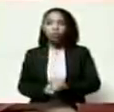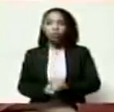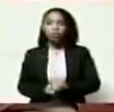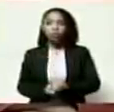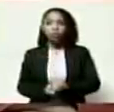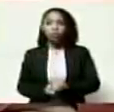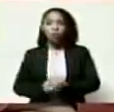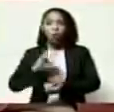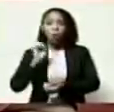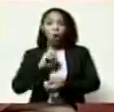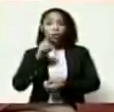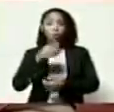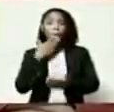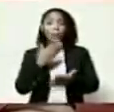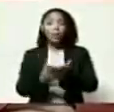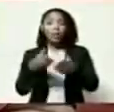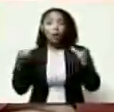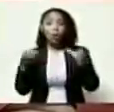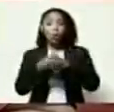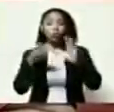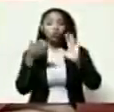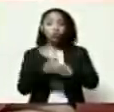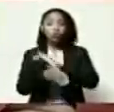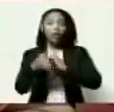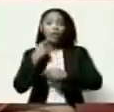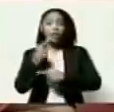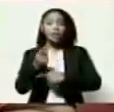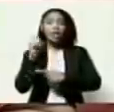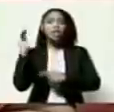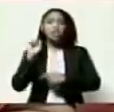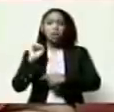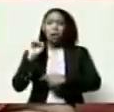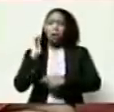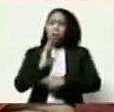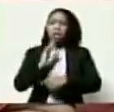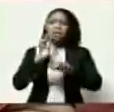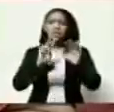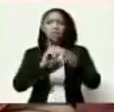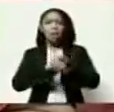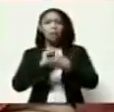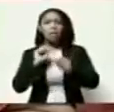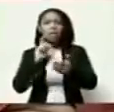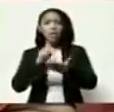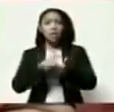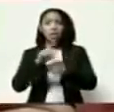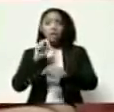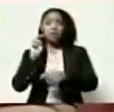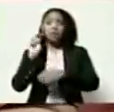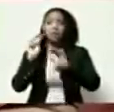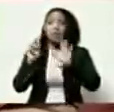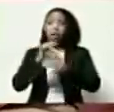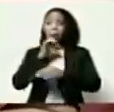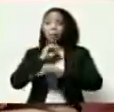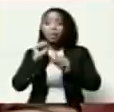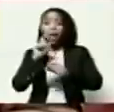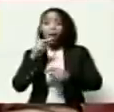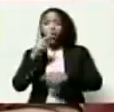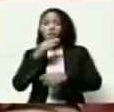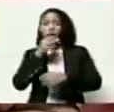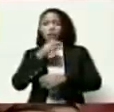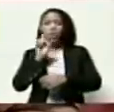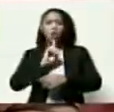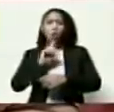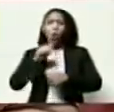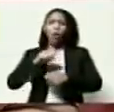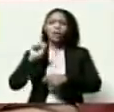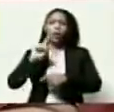O que tú vas a pedir una reunión y te dicen, sí, venga a las 7 de la mañana, y usted llega a las 7 de la mañana y a las 2 de la tarde dicen, no, hoy no va